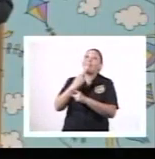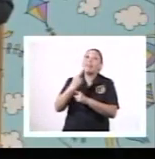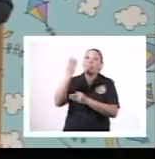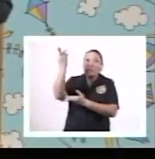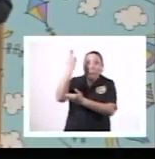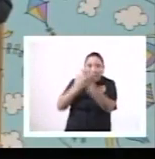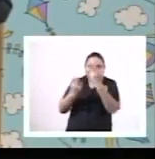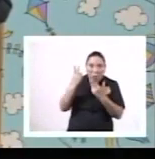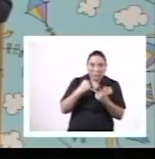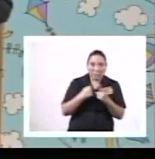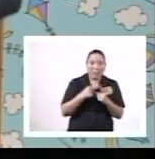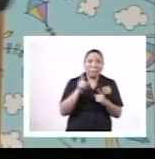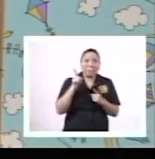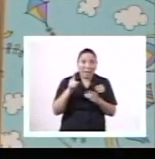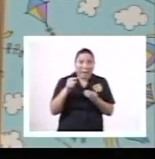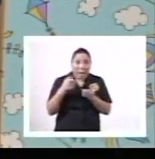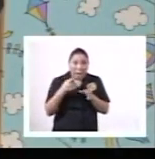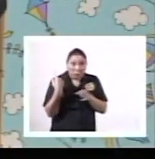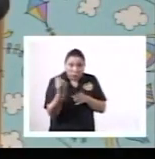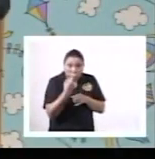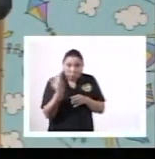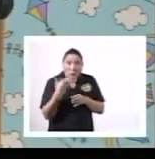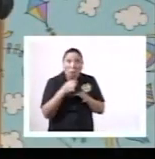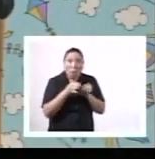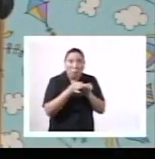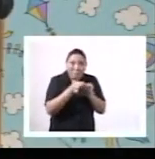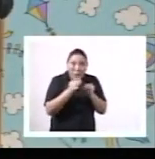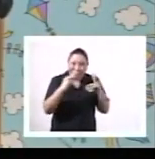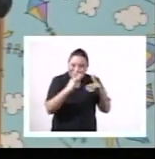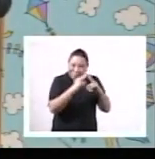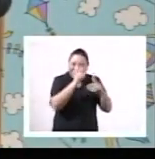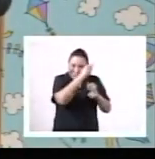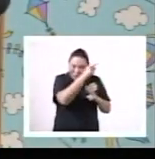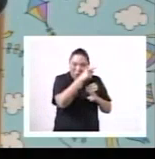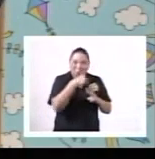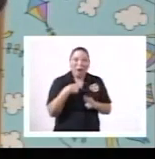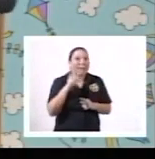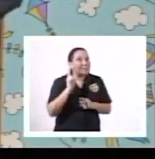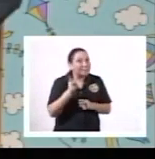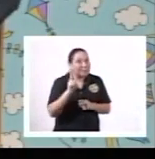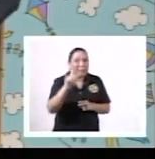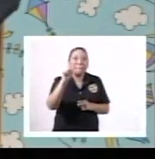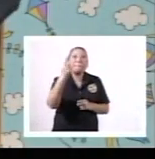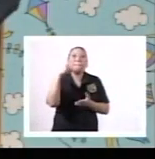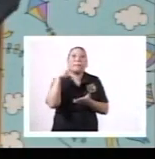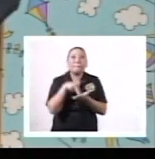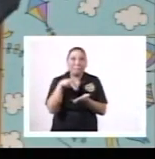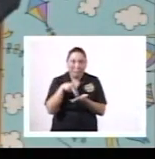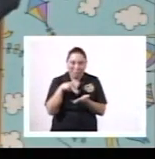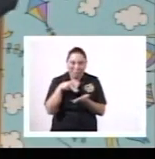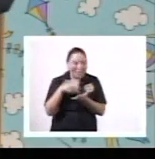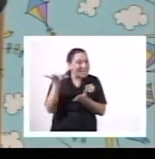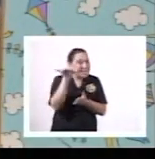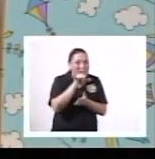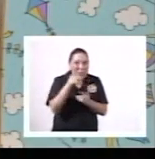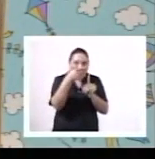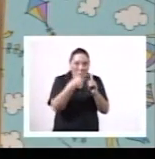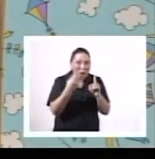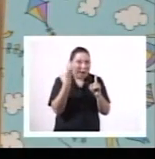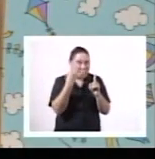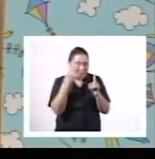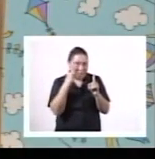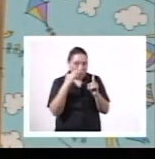los habitantes de aquel pueblo le ponen mensajes a los barriletes cuando llega el 1 de noviembre, porque